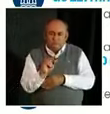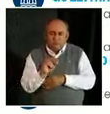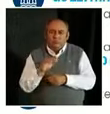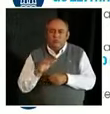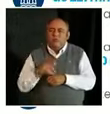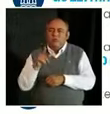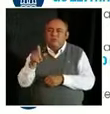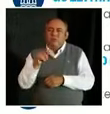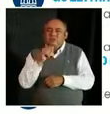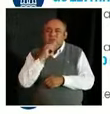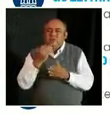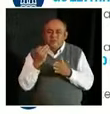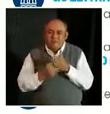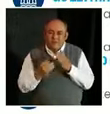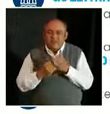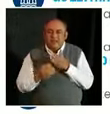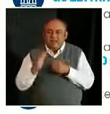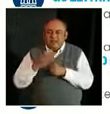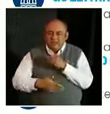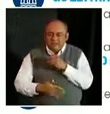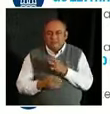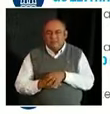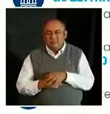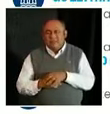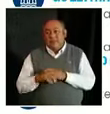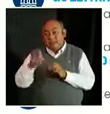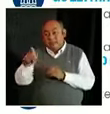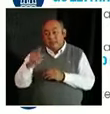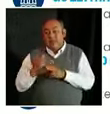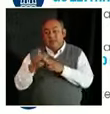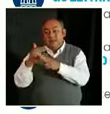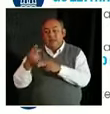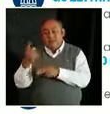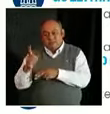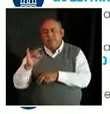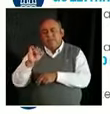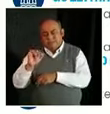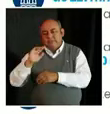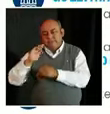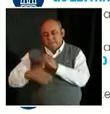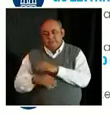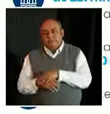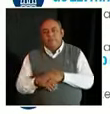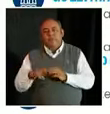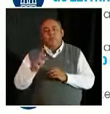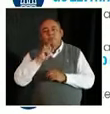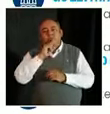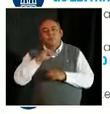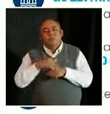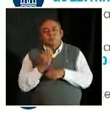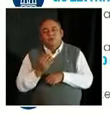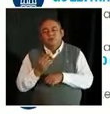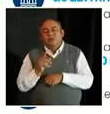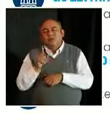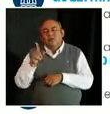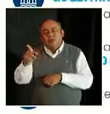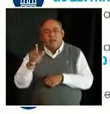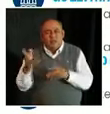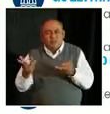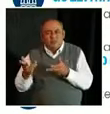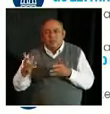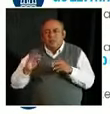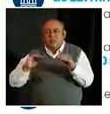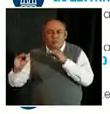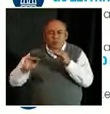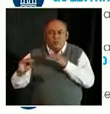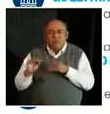se terminará realmente su construcción hasta diciembre, pero también porque se están haciendo unos trabajos para mover